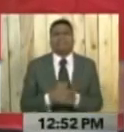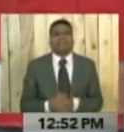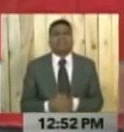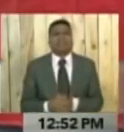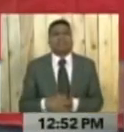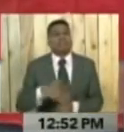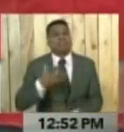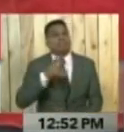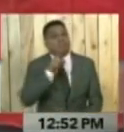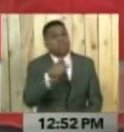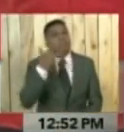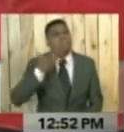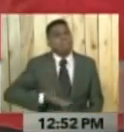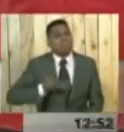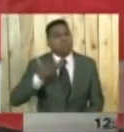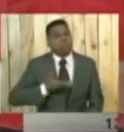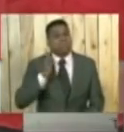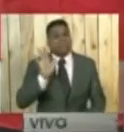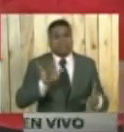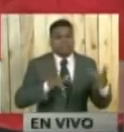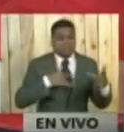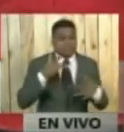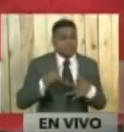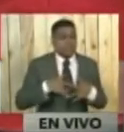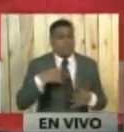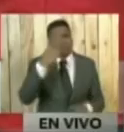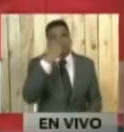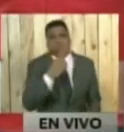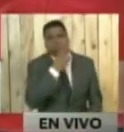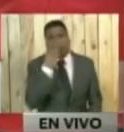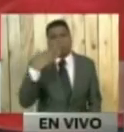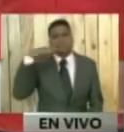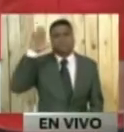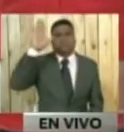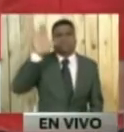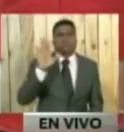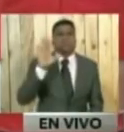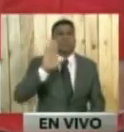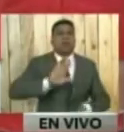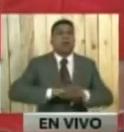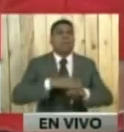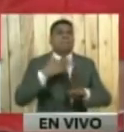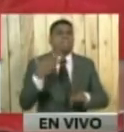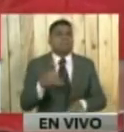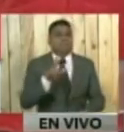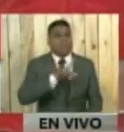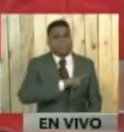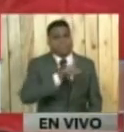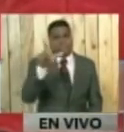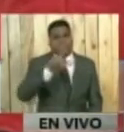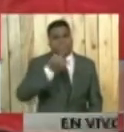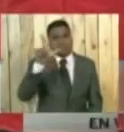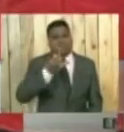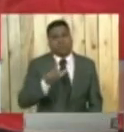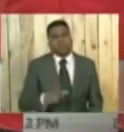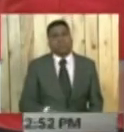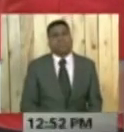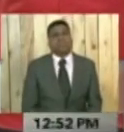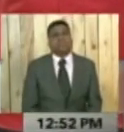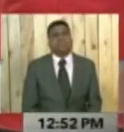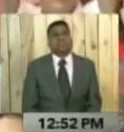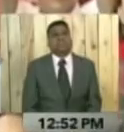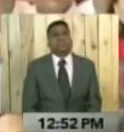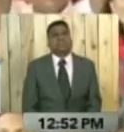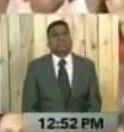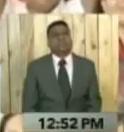tan importante este acto de juramentación, porque el Partido Socialista Unido de Venezuela, el